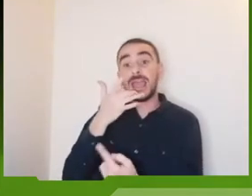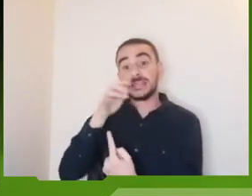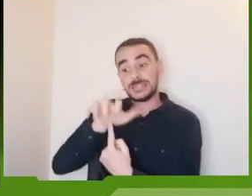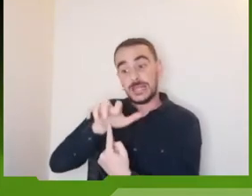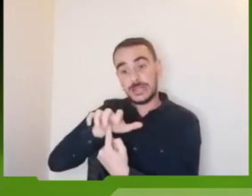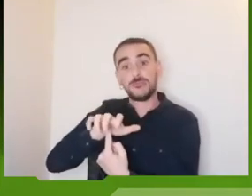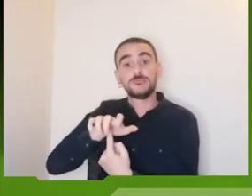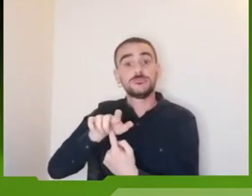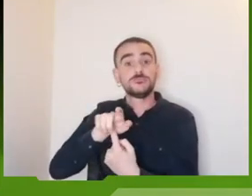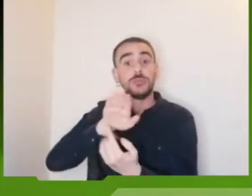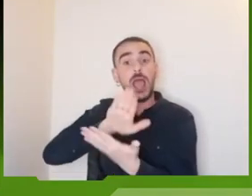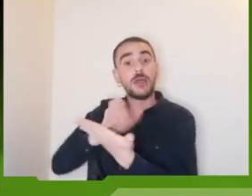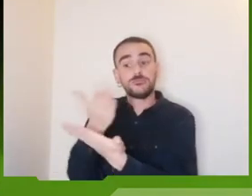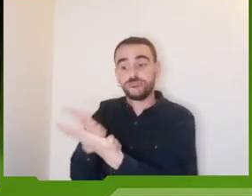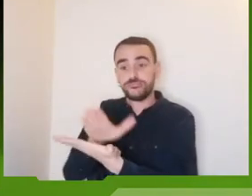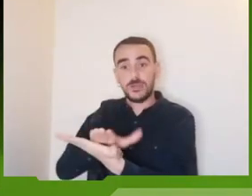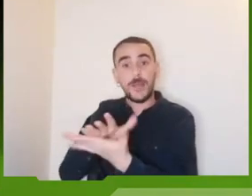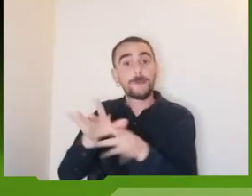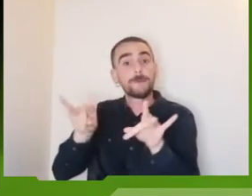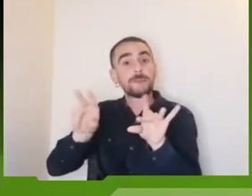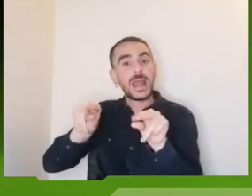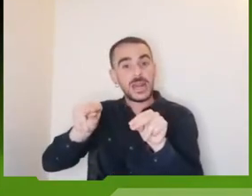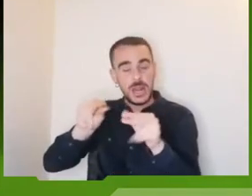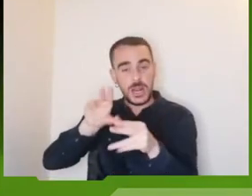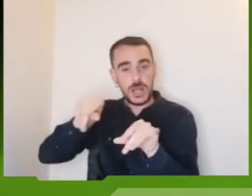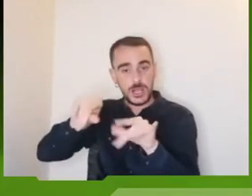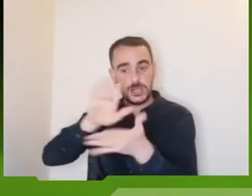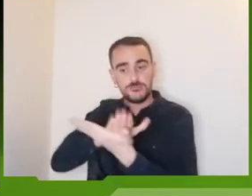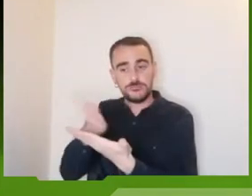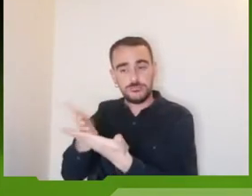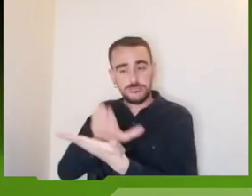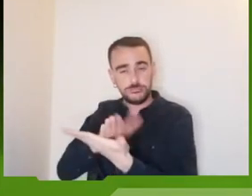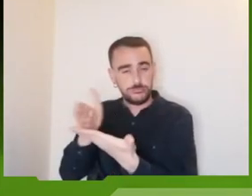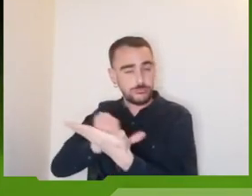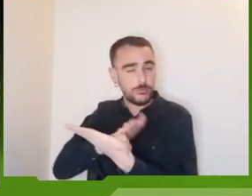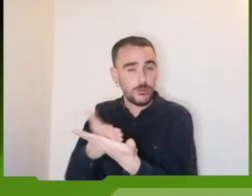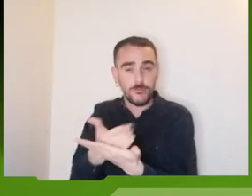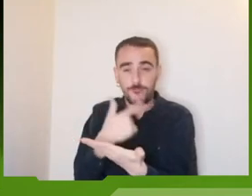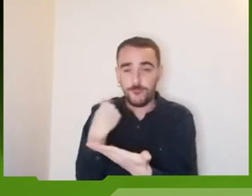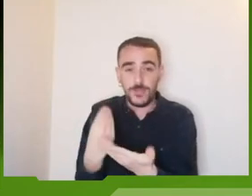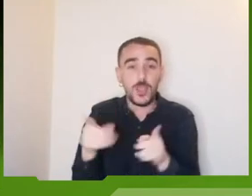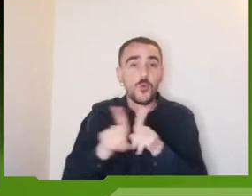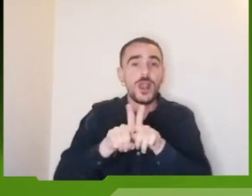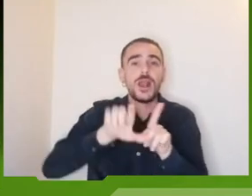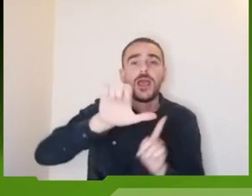pero sencillamente de la seta entera. Está increíble también así.